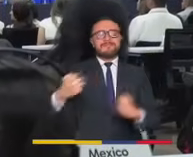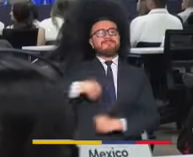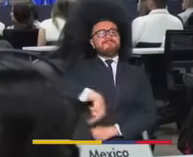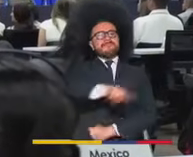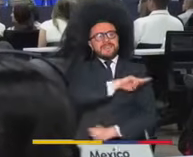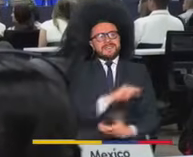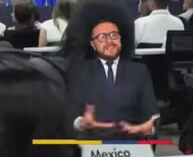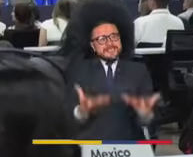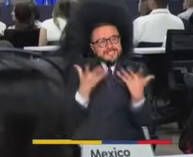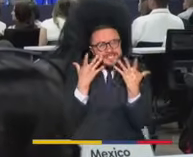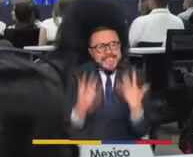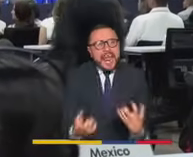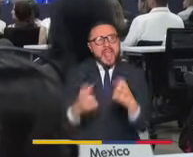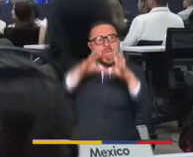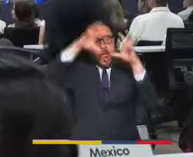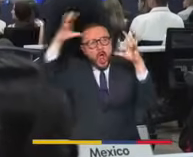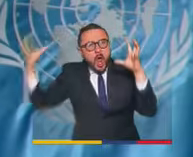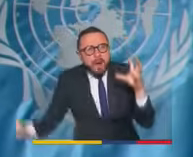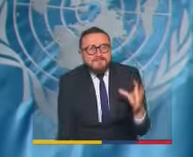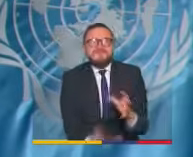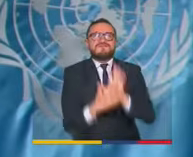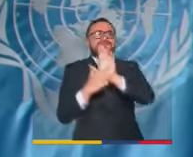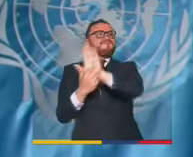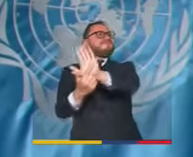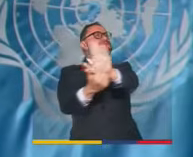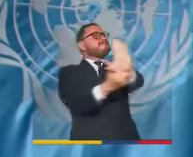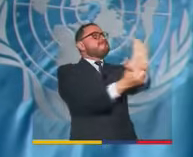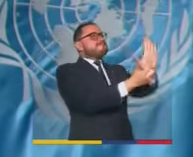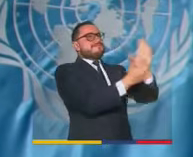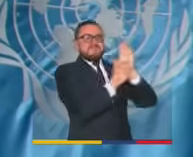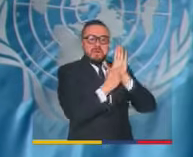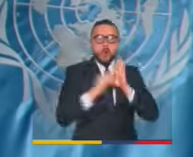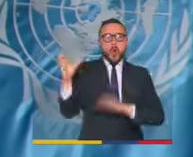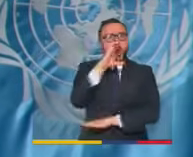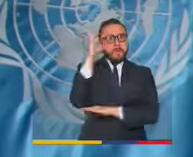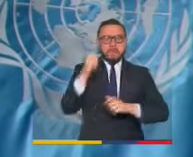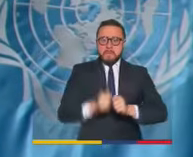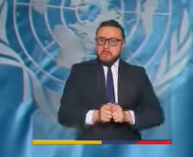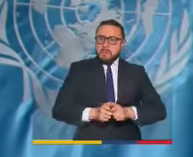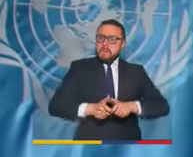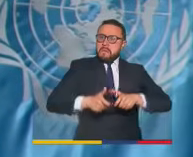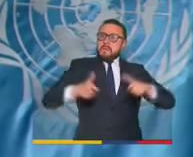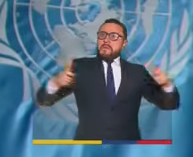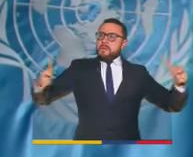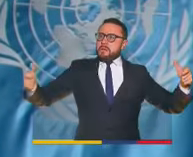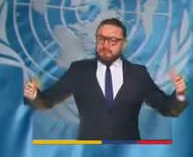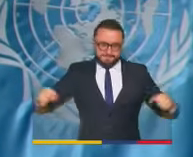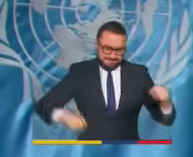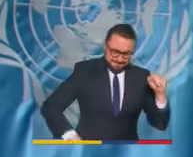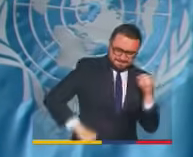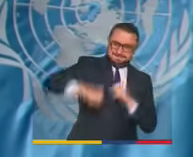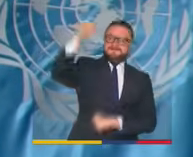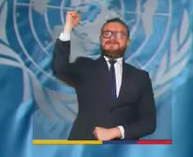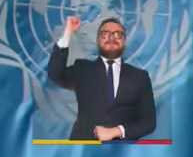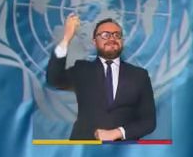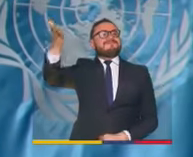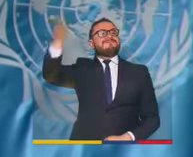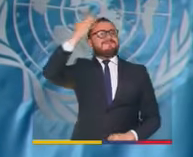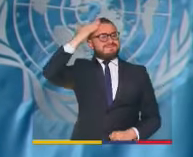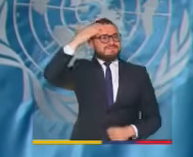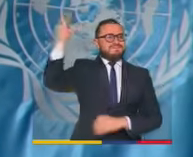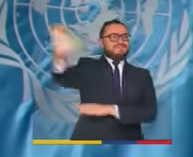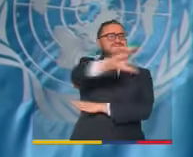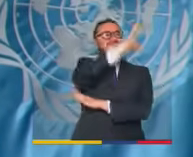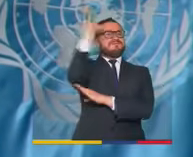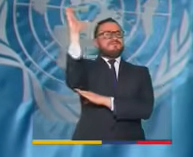humanidad. Y con ello nos volvimos mayoría colombiana, descubriendo que la única razón de ser de la